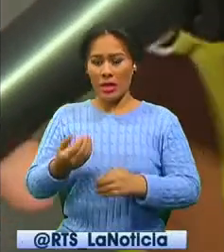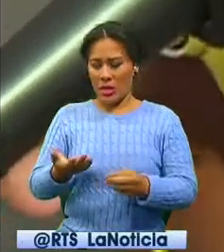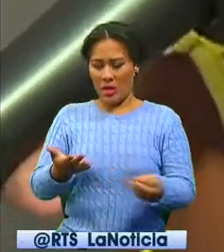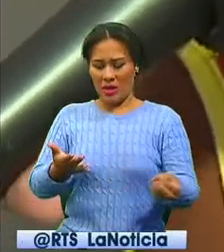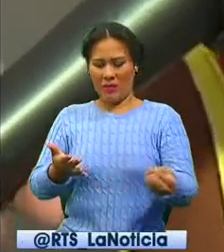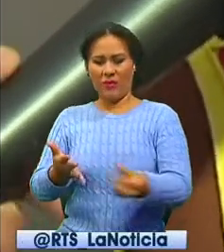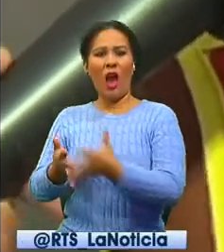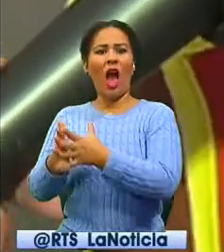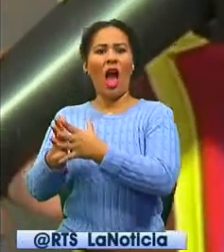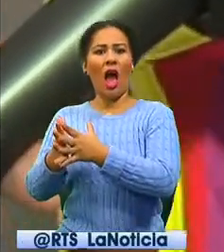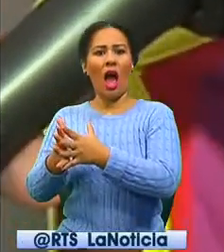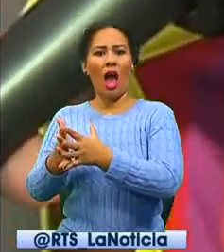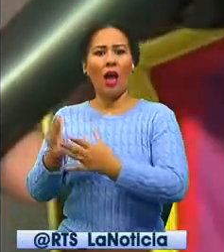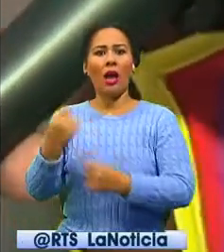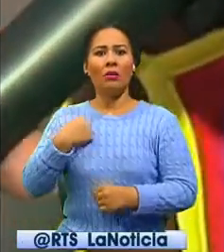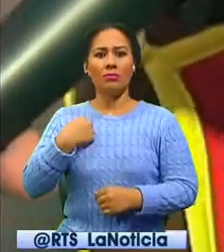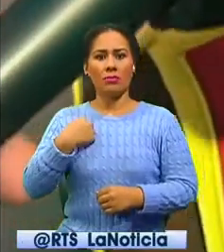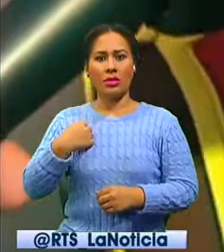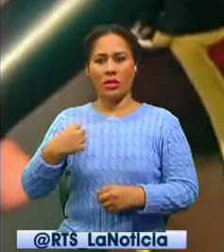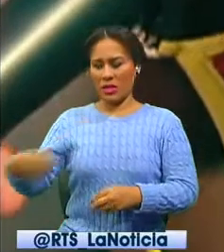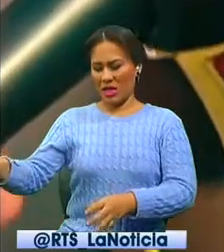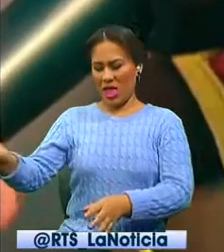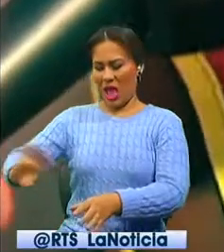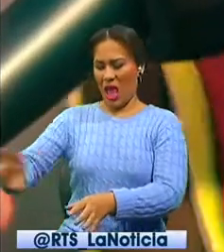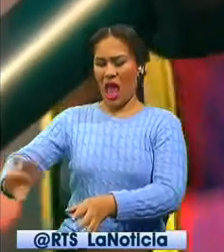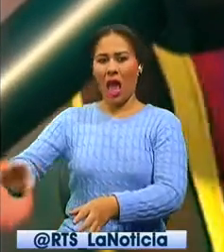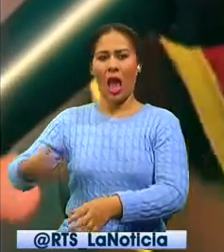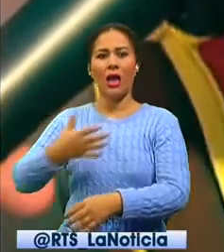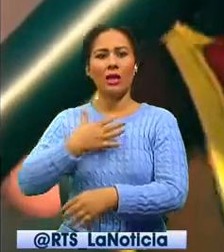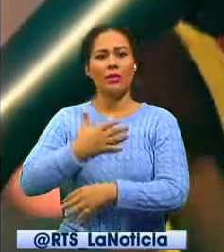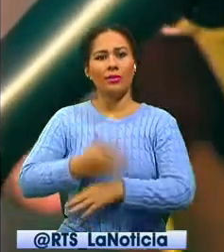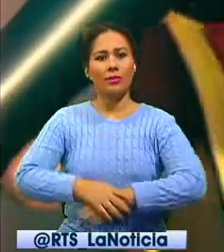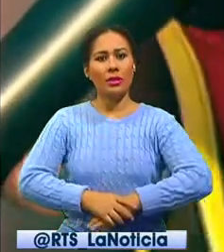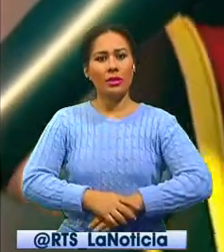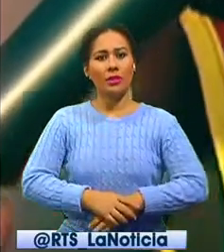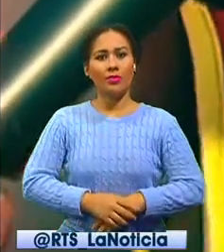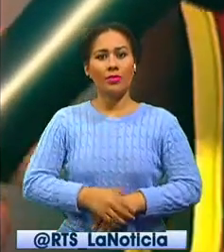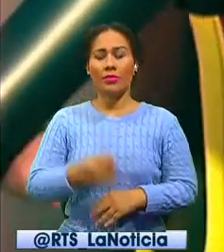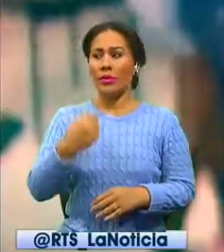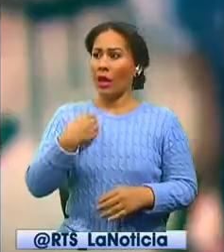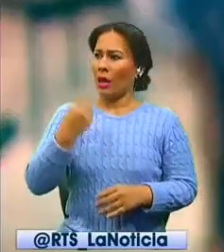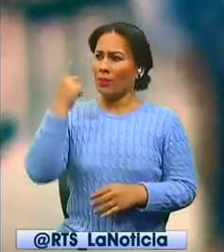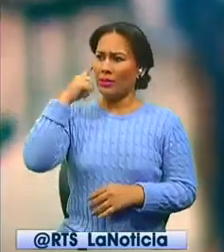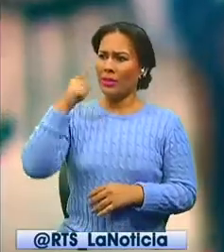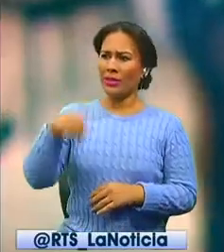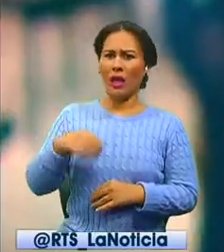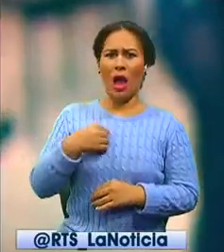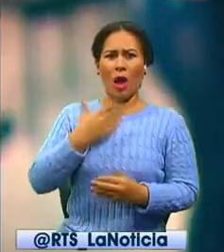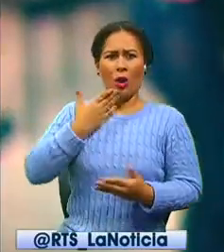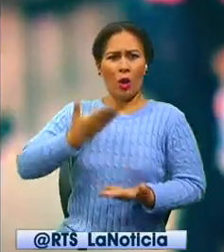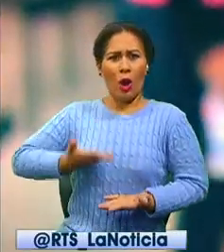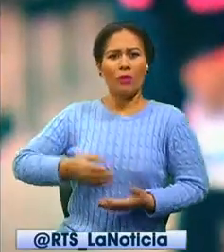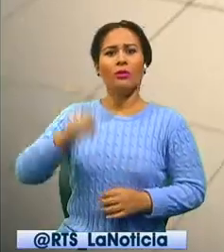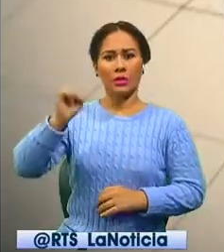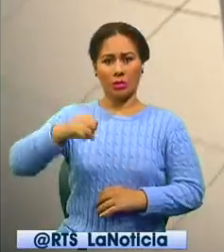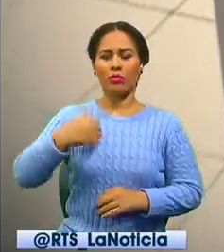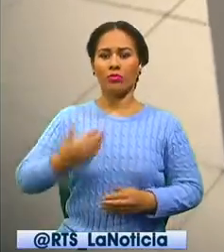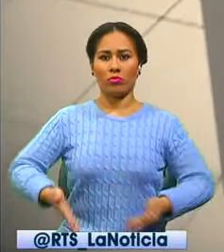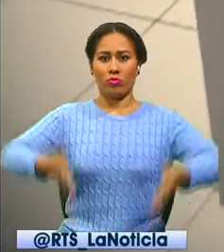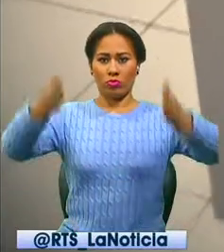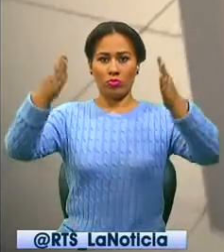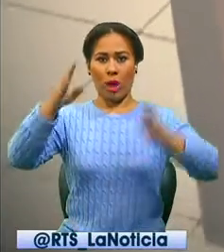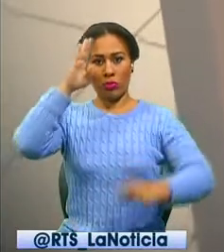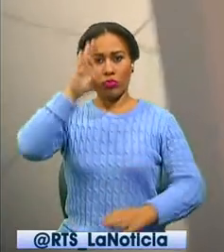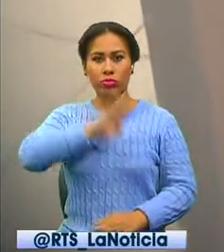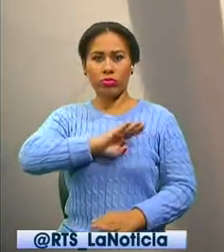fuego hasta ahí, y me siguió echando. Aún le parecía mentira, pero allí estaba denunciando a su padre por